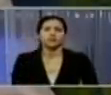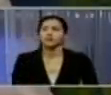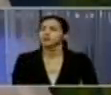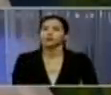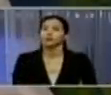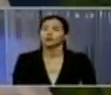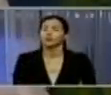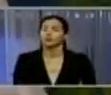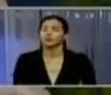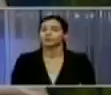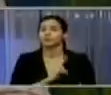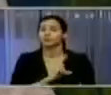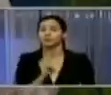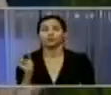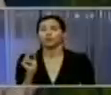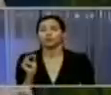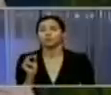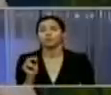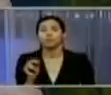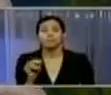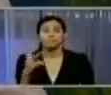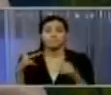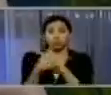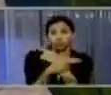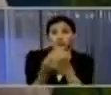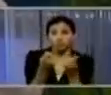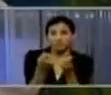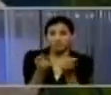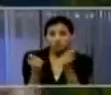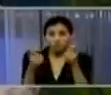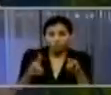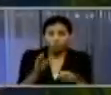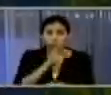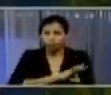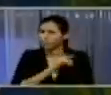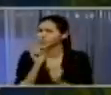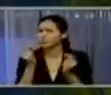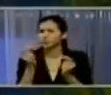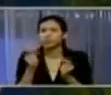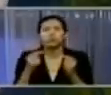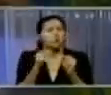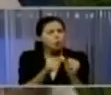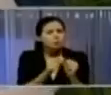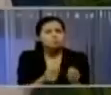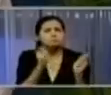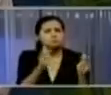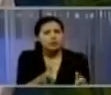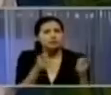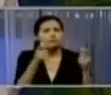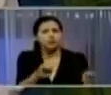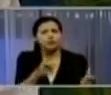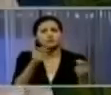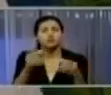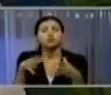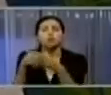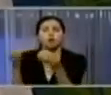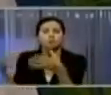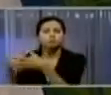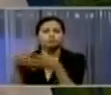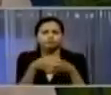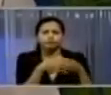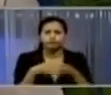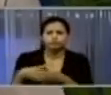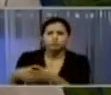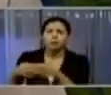parado en la inversión social para la seguridad social de todos los sectores, de todos los